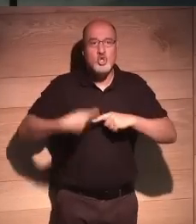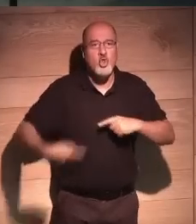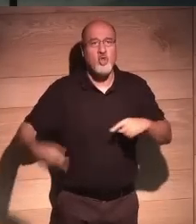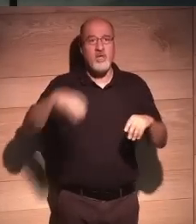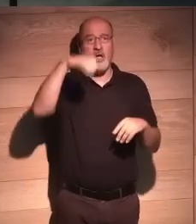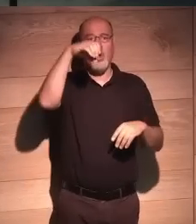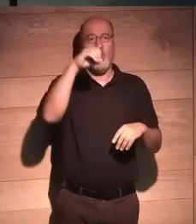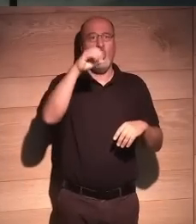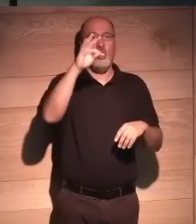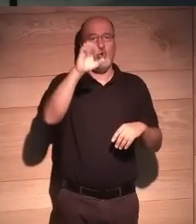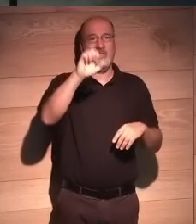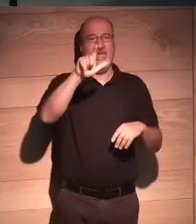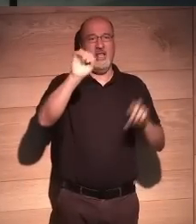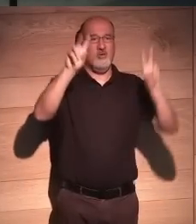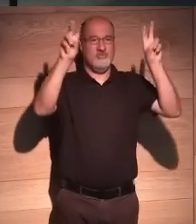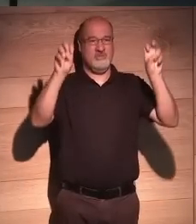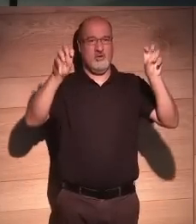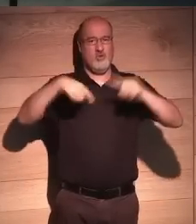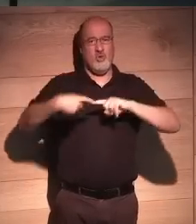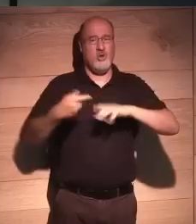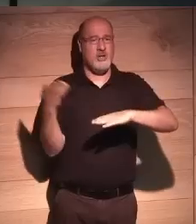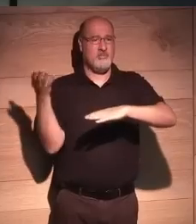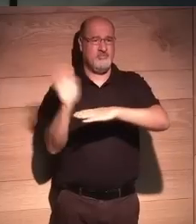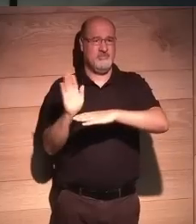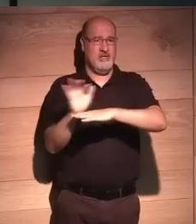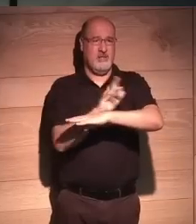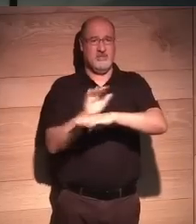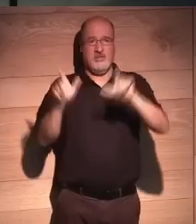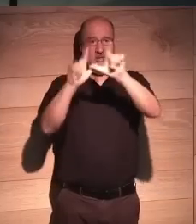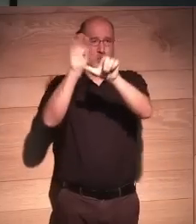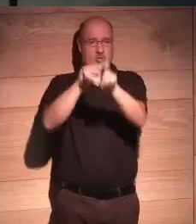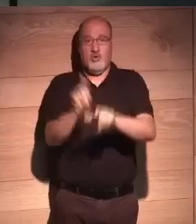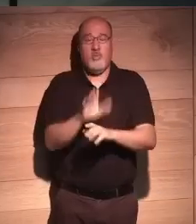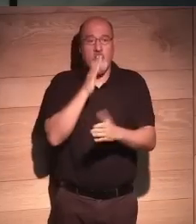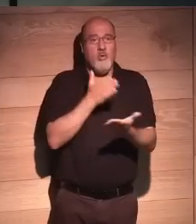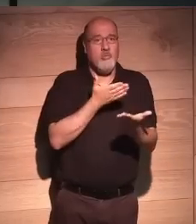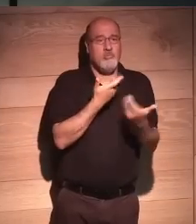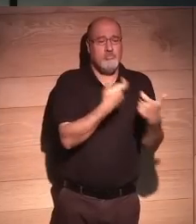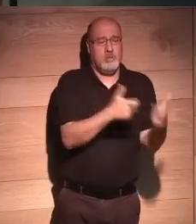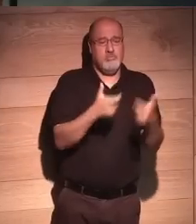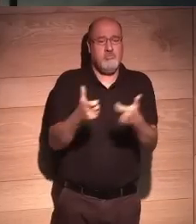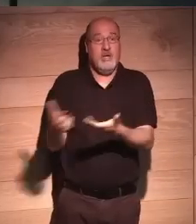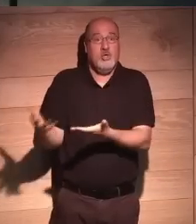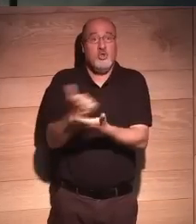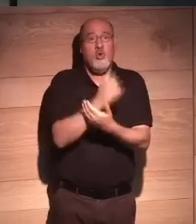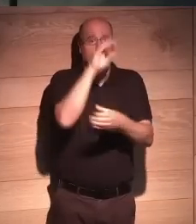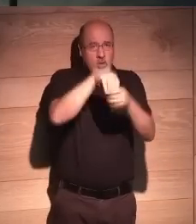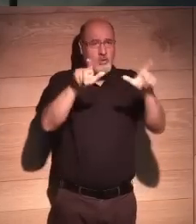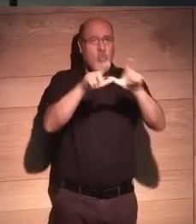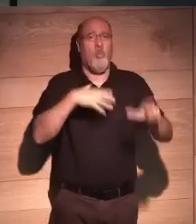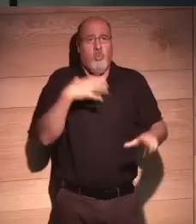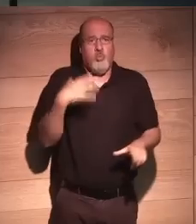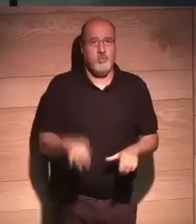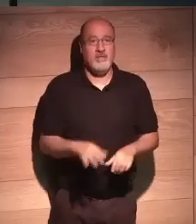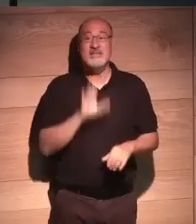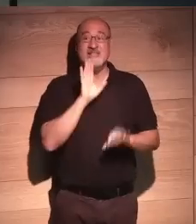días, bendito sea Dios. Yo me iría a un país así, ¿no? Hay espacio para todo, pero claro, una cosa al hilo de